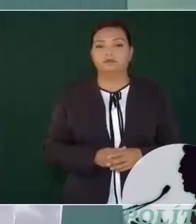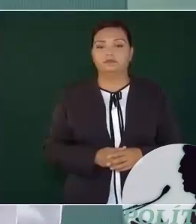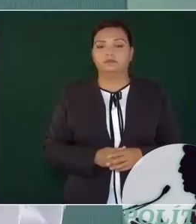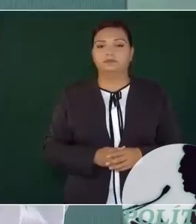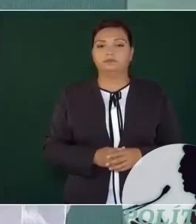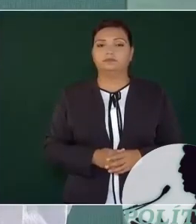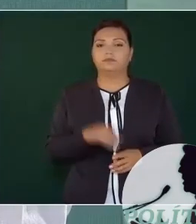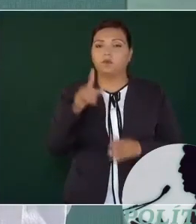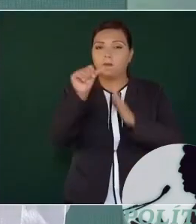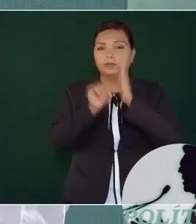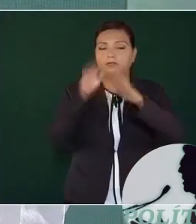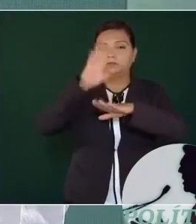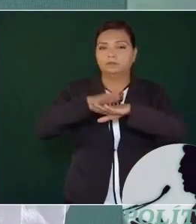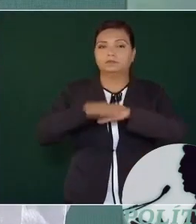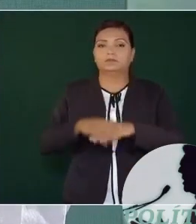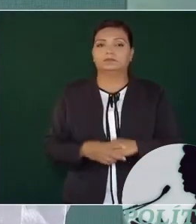un mes más,